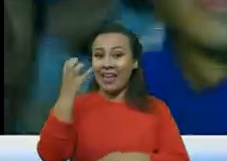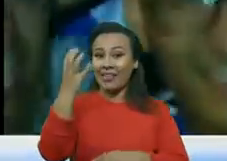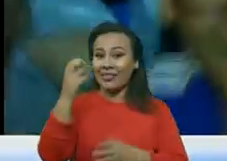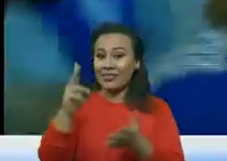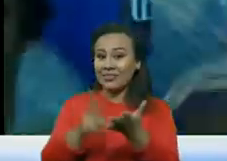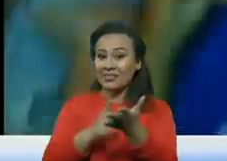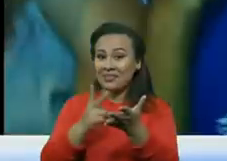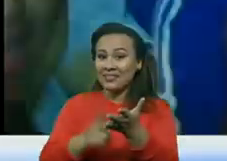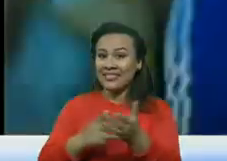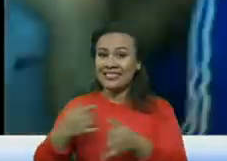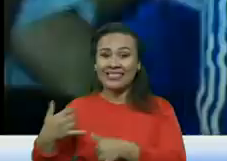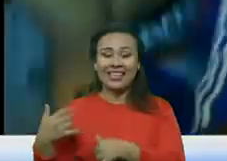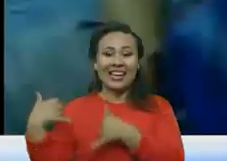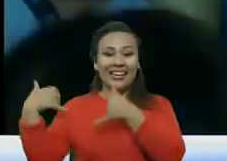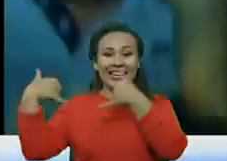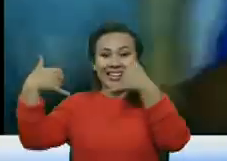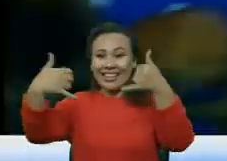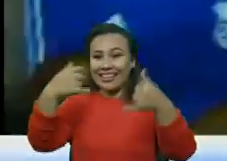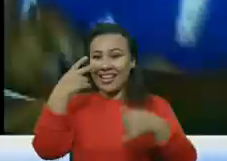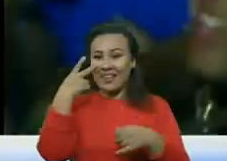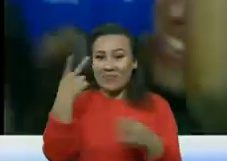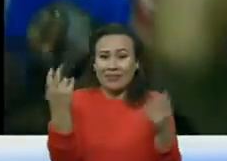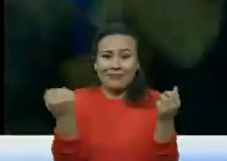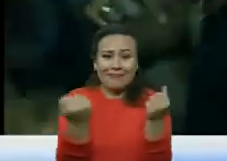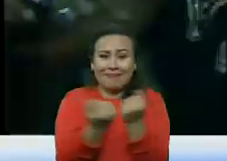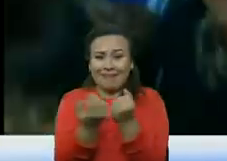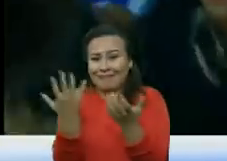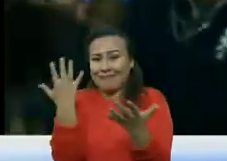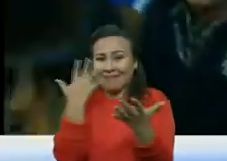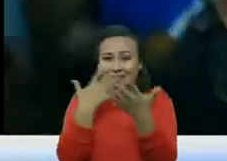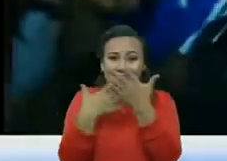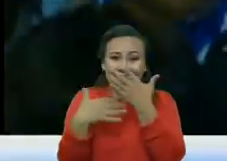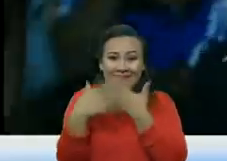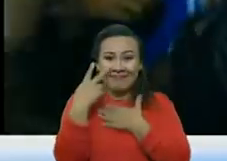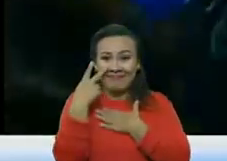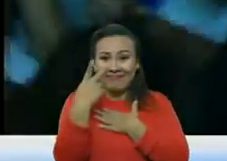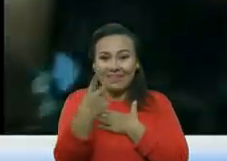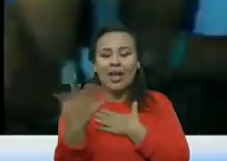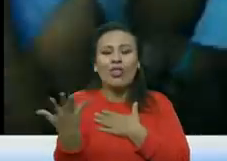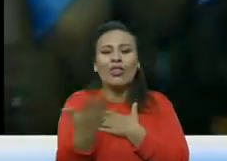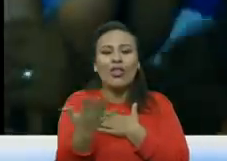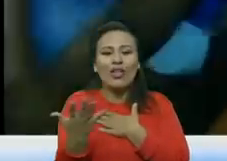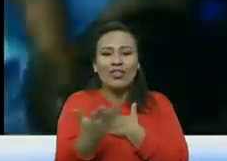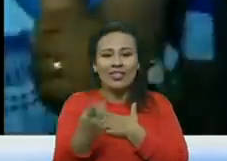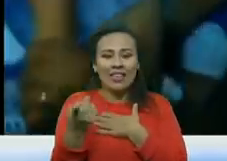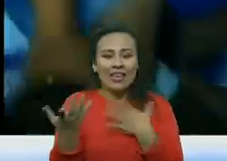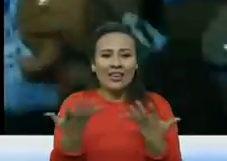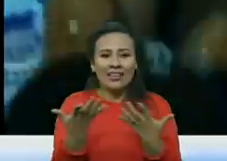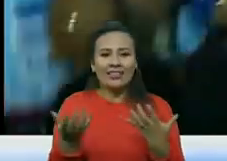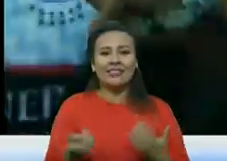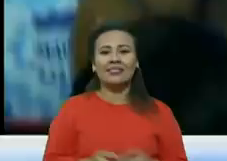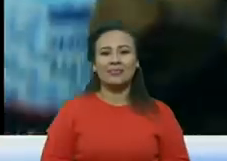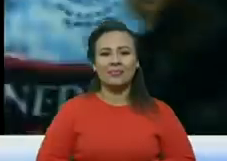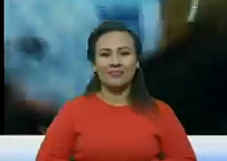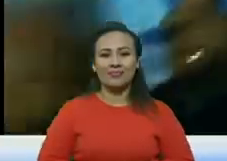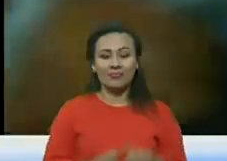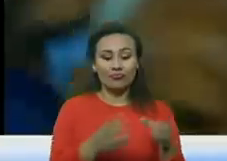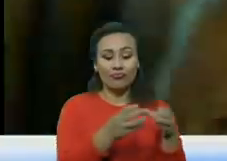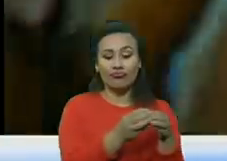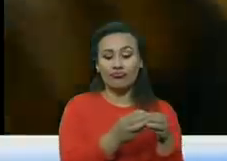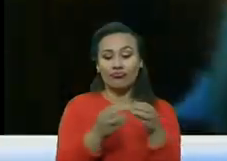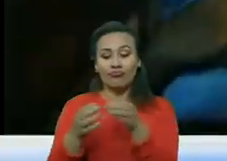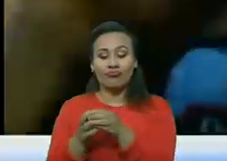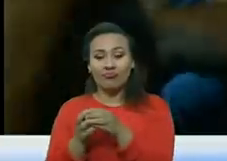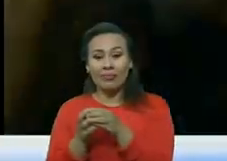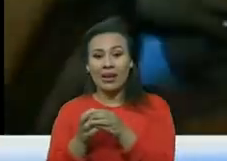14 del Club Sport Emelec, el equipo del Astillero, por el partido que se realizó en Manta en horas de la tarde, al